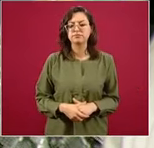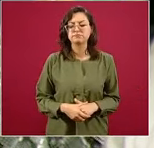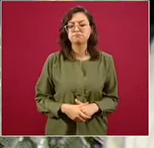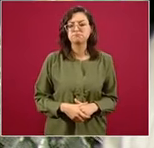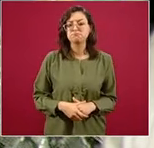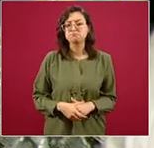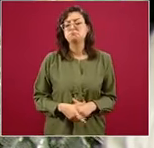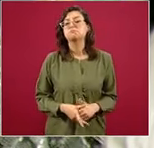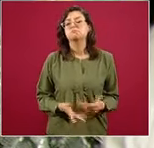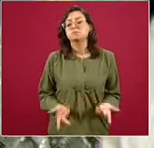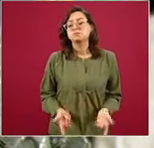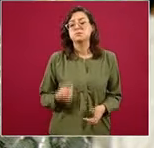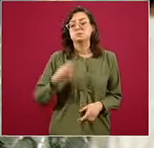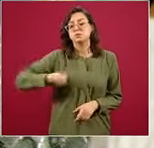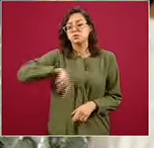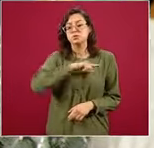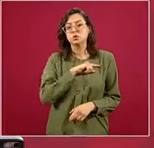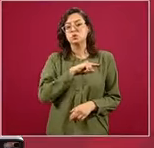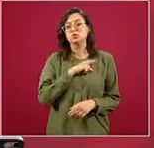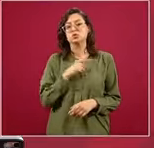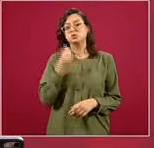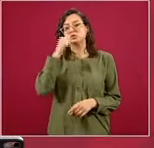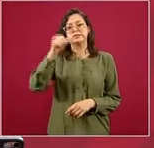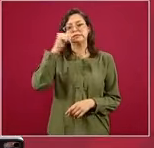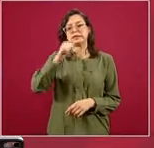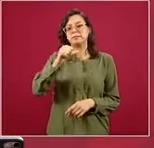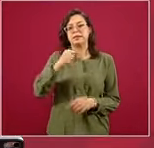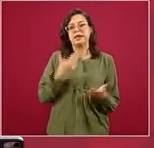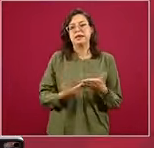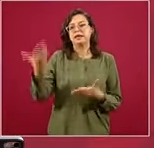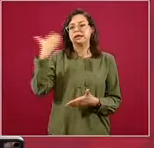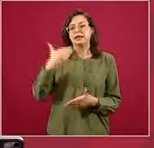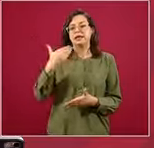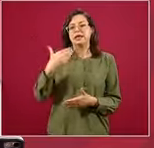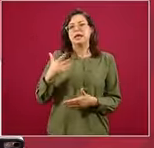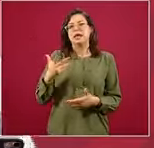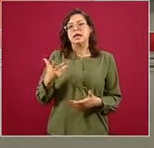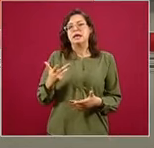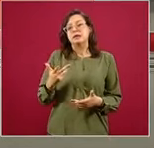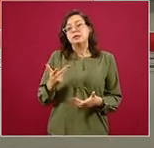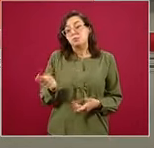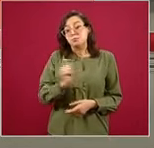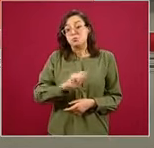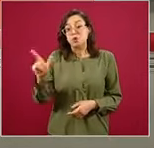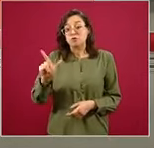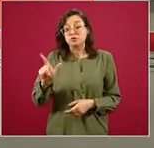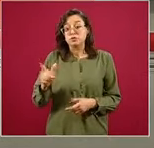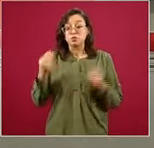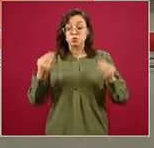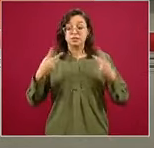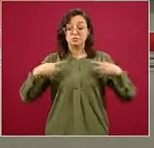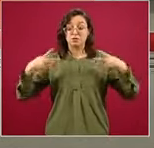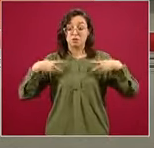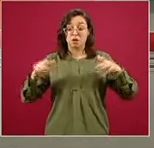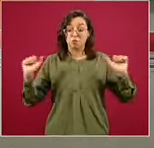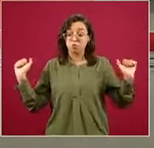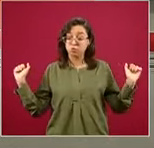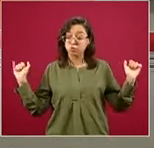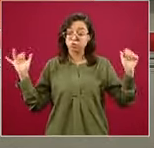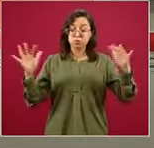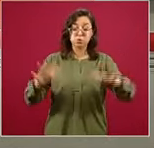Por eso hemos recomendado desde el inicio que las actividades deportivas profesionales que tienen grandes públicos no pueden